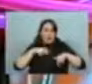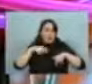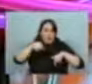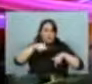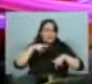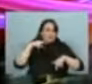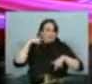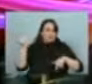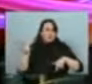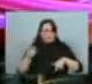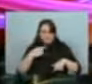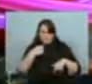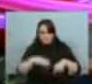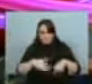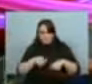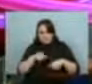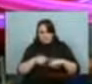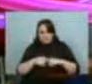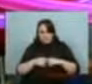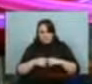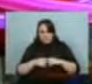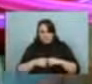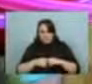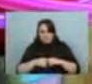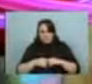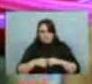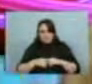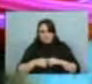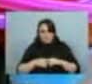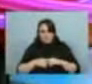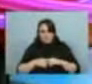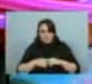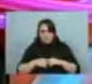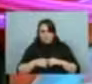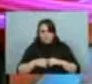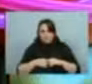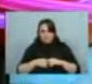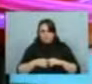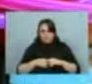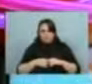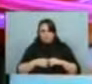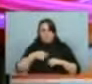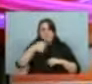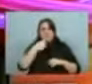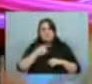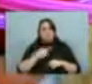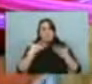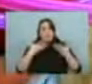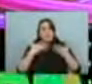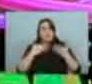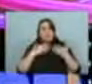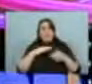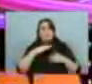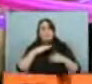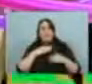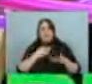De hecho, sí. Me opera en un futuro porque... Lo de abajo molesta. Me molesta, sí. Aparte, para que es una cosa que no la uso, para que tenga una cosa que no la uso. En